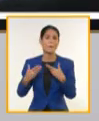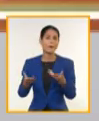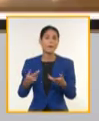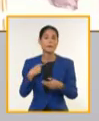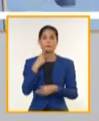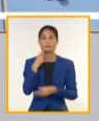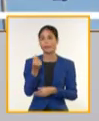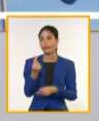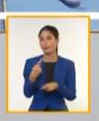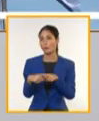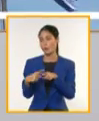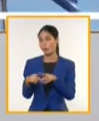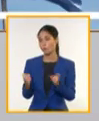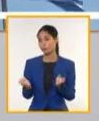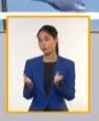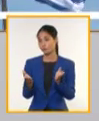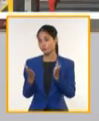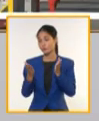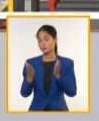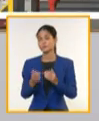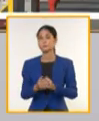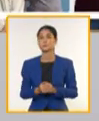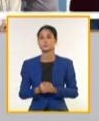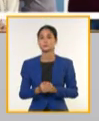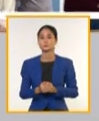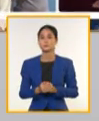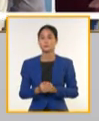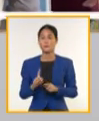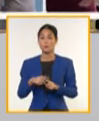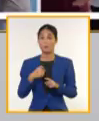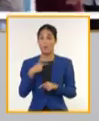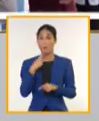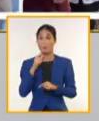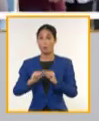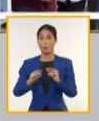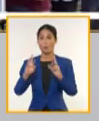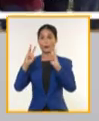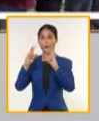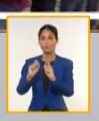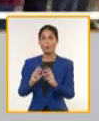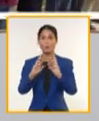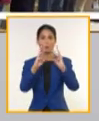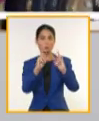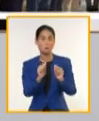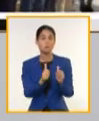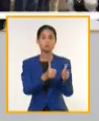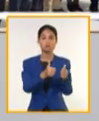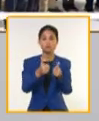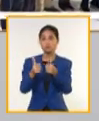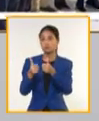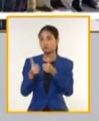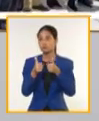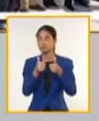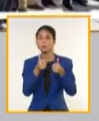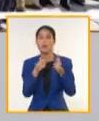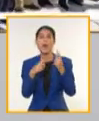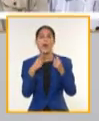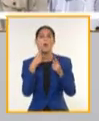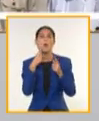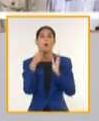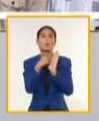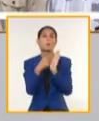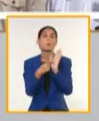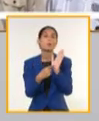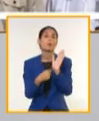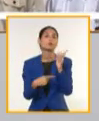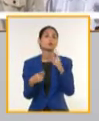la misma medida que percibimos que estos logros que ha tenido China pueden tener algunos elementos importantes y ser aplicados